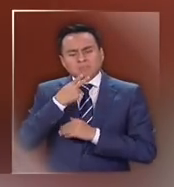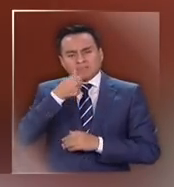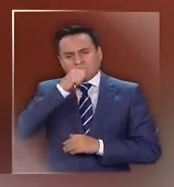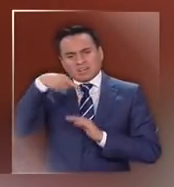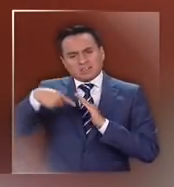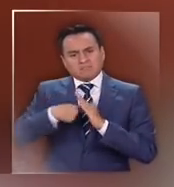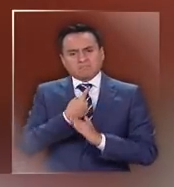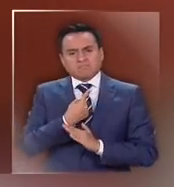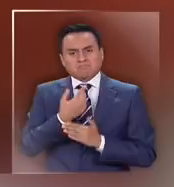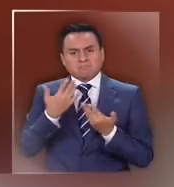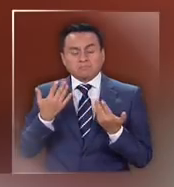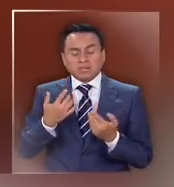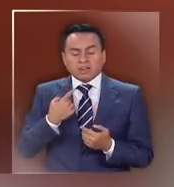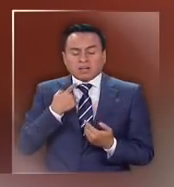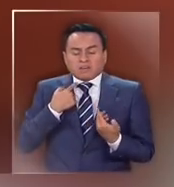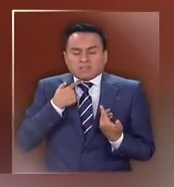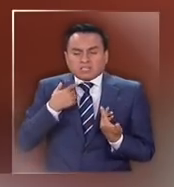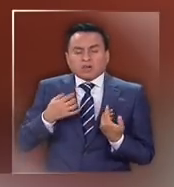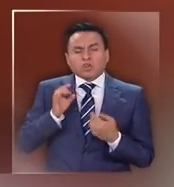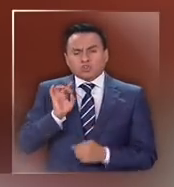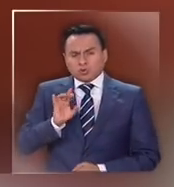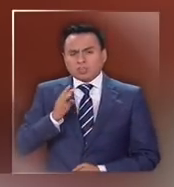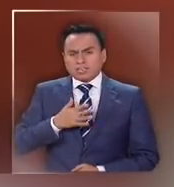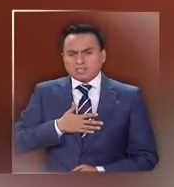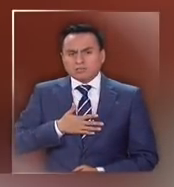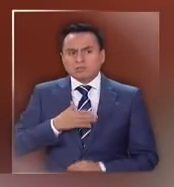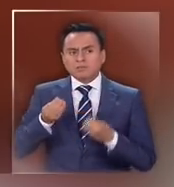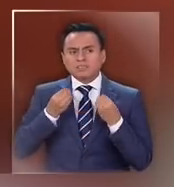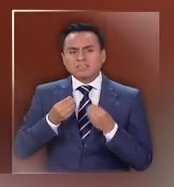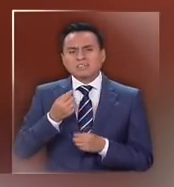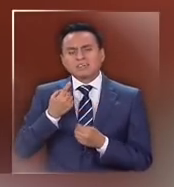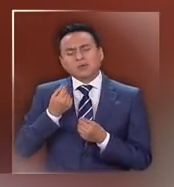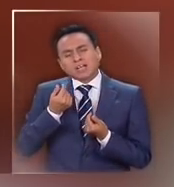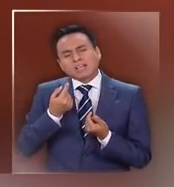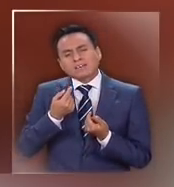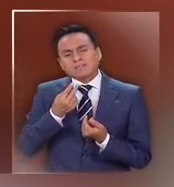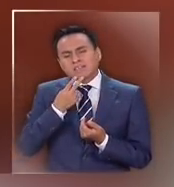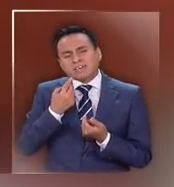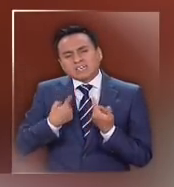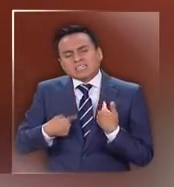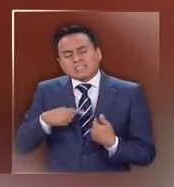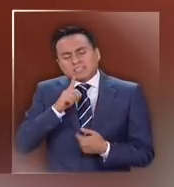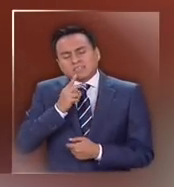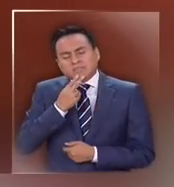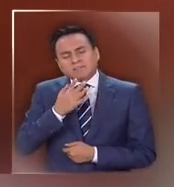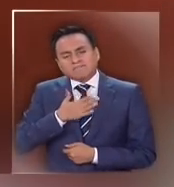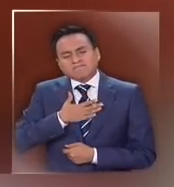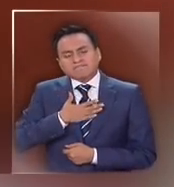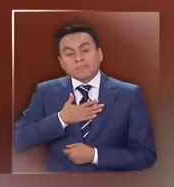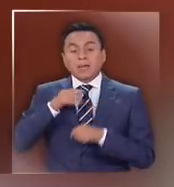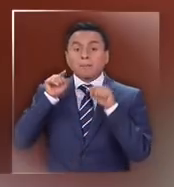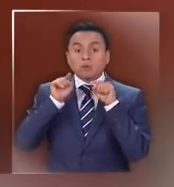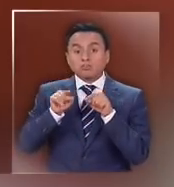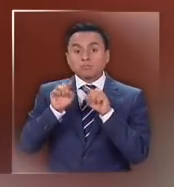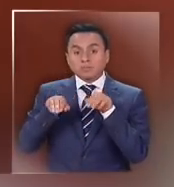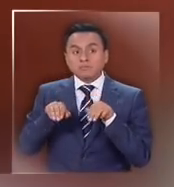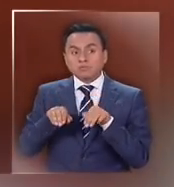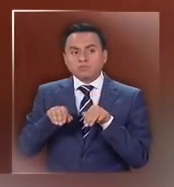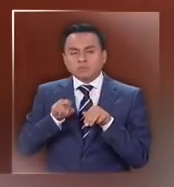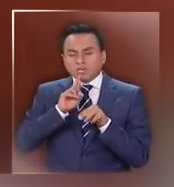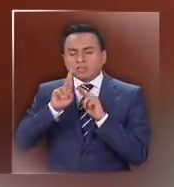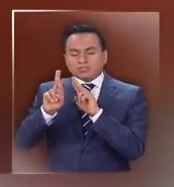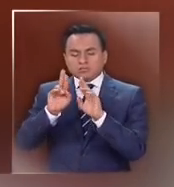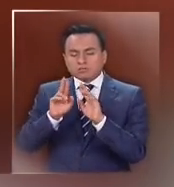privada, que me han afectado y que me han dolido y que obviamente son heridas que uno tiene en la vida. Por eso mismo es la